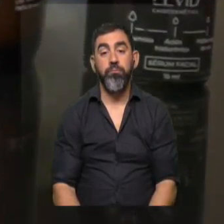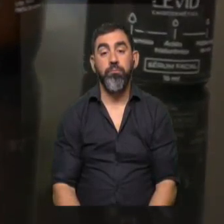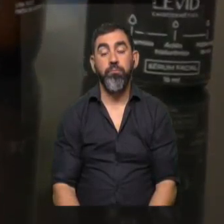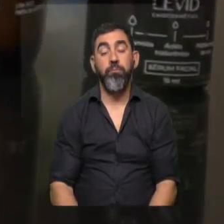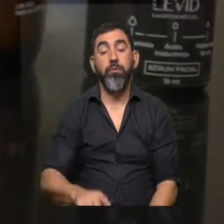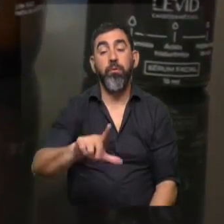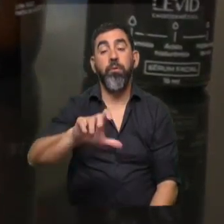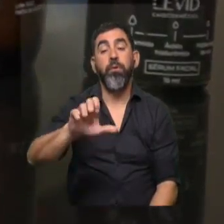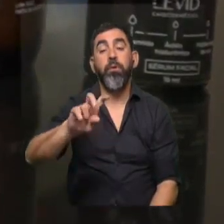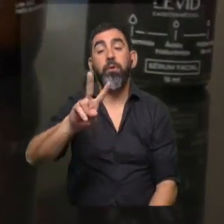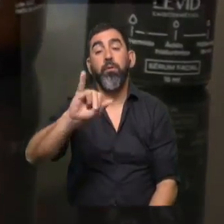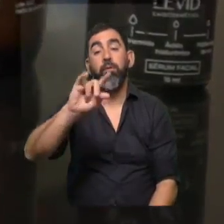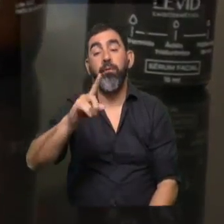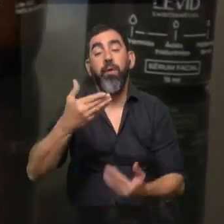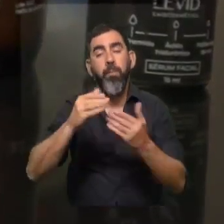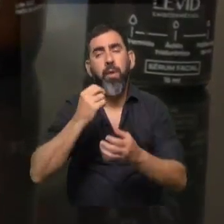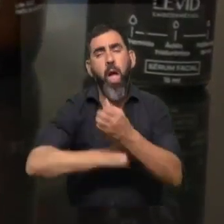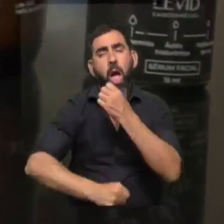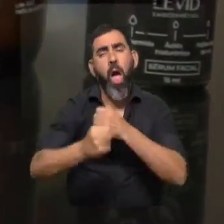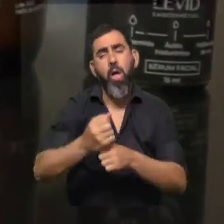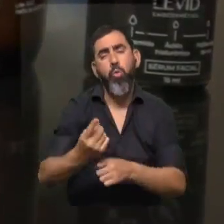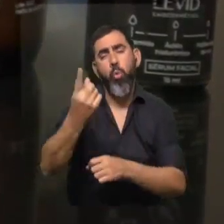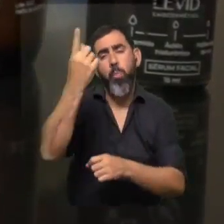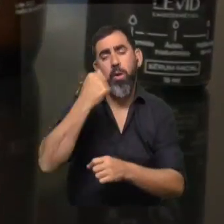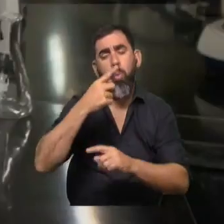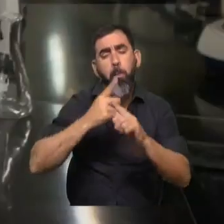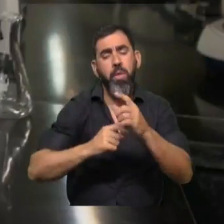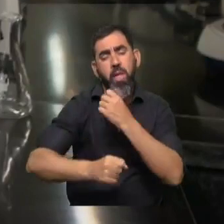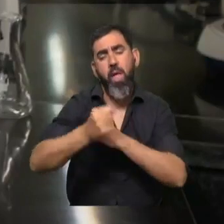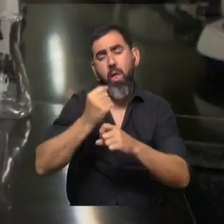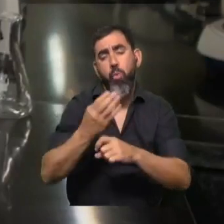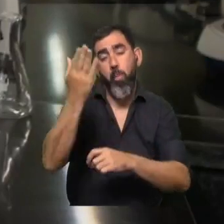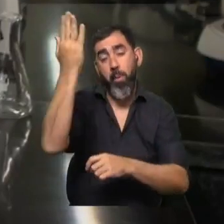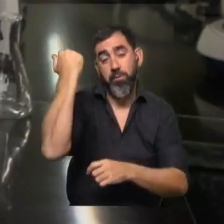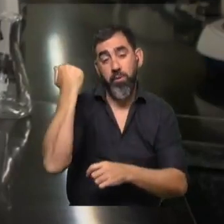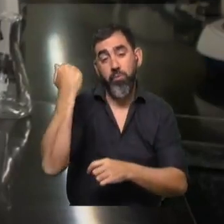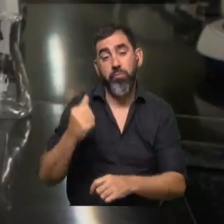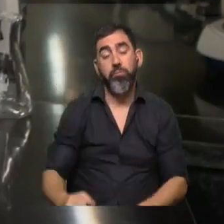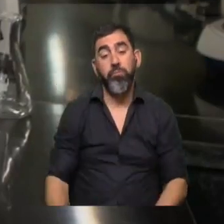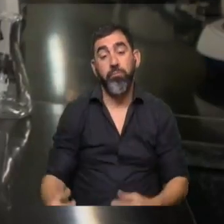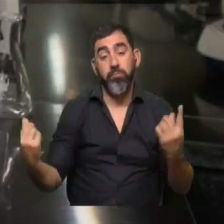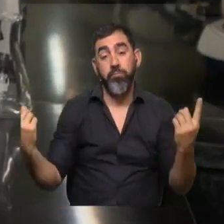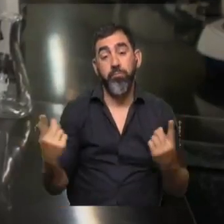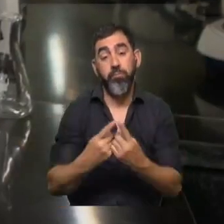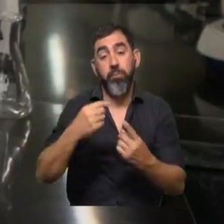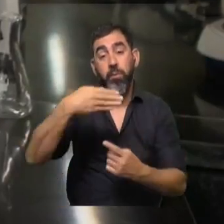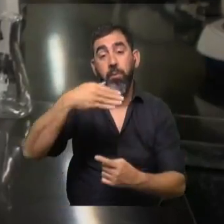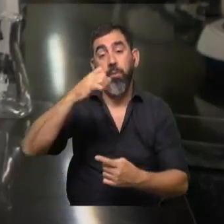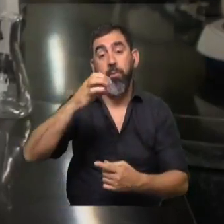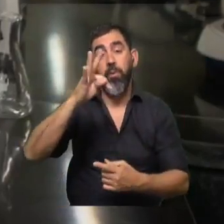Levid surgió aproximadamente el año pasado, a mitad de año, cuando me encontré con Betiana, mi socia,